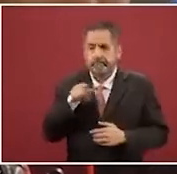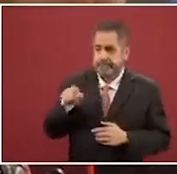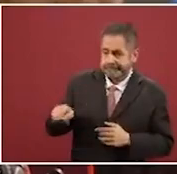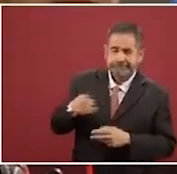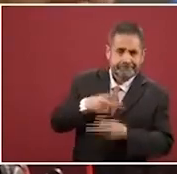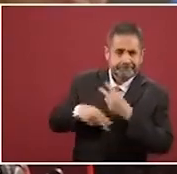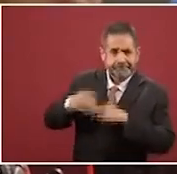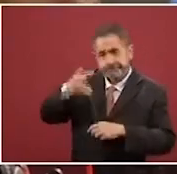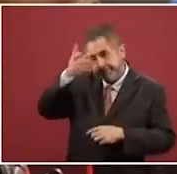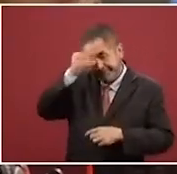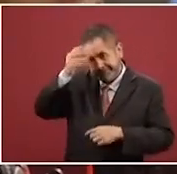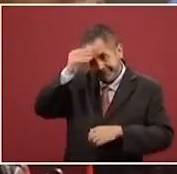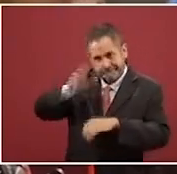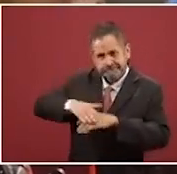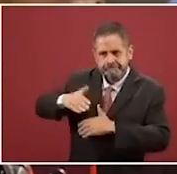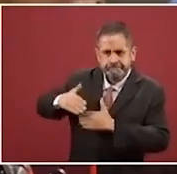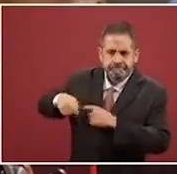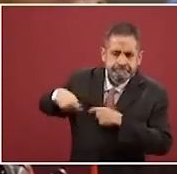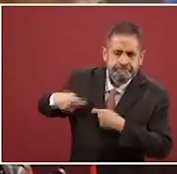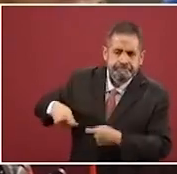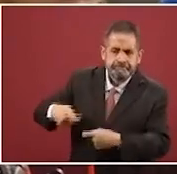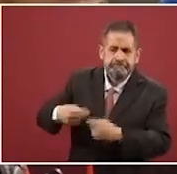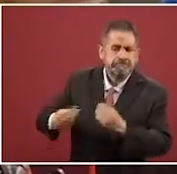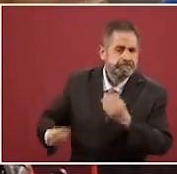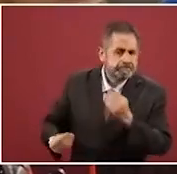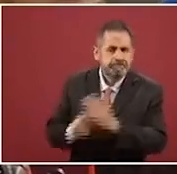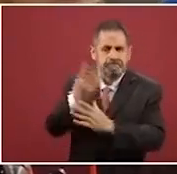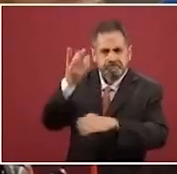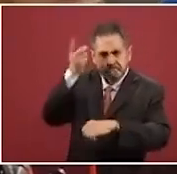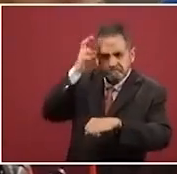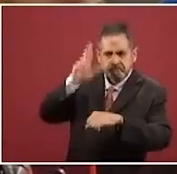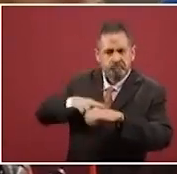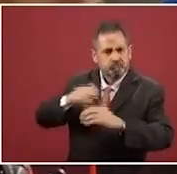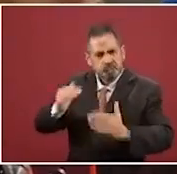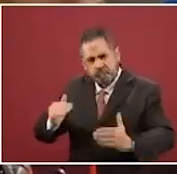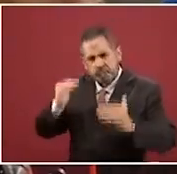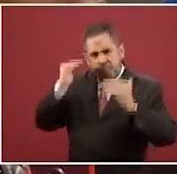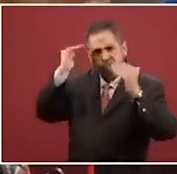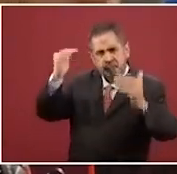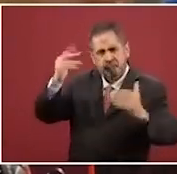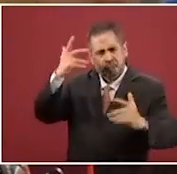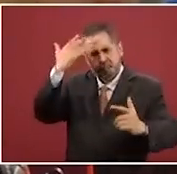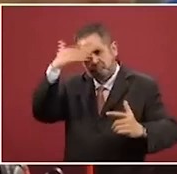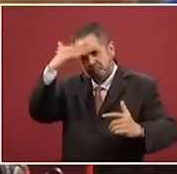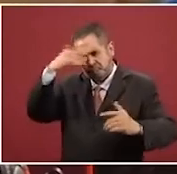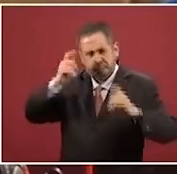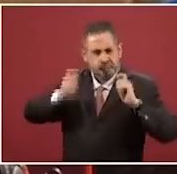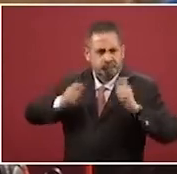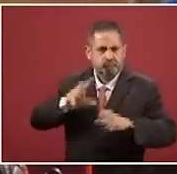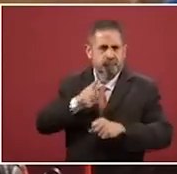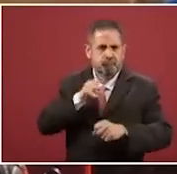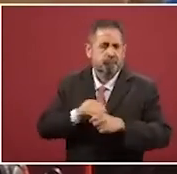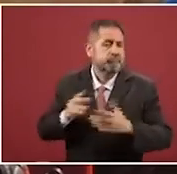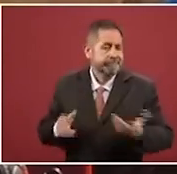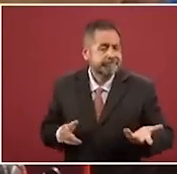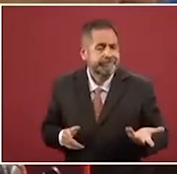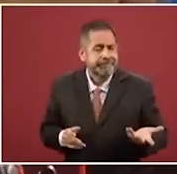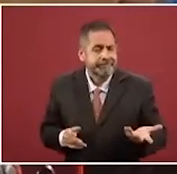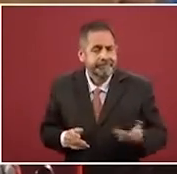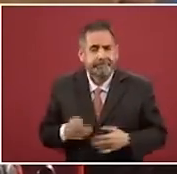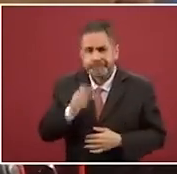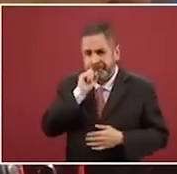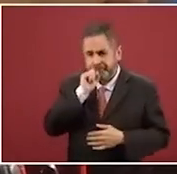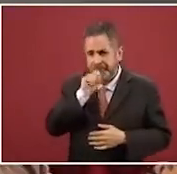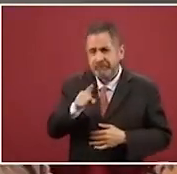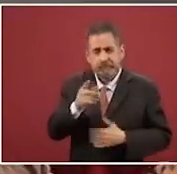generar una generación de nuevos directivos con estas herramientas y estos conocimientos. De alguna manera es